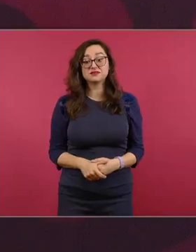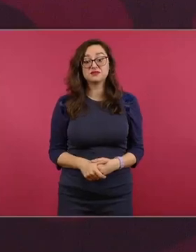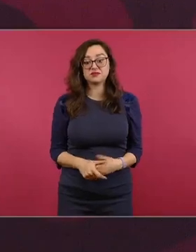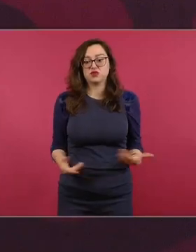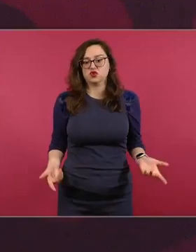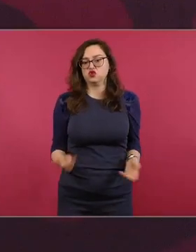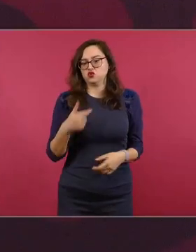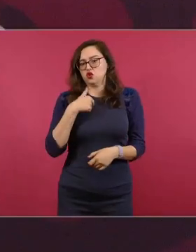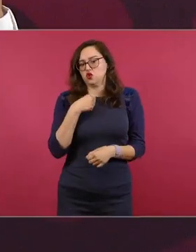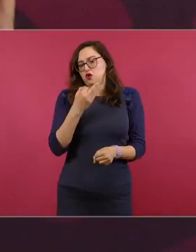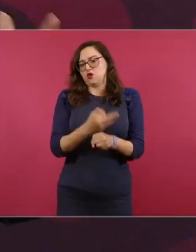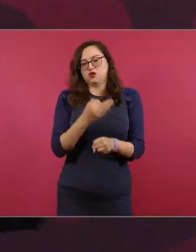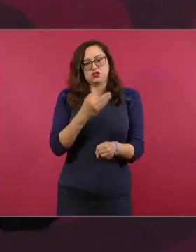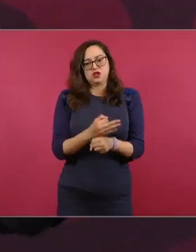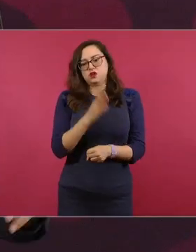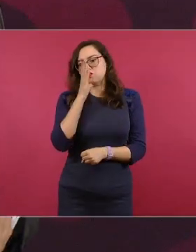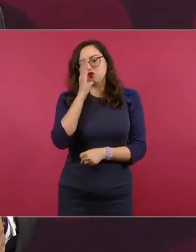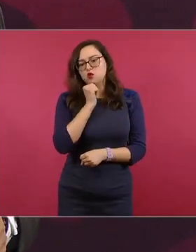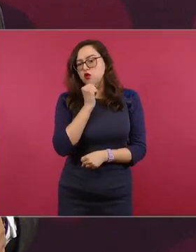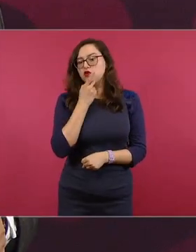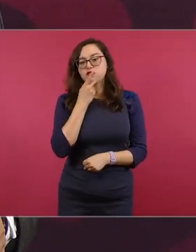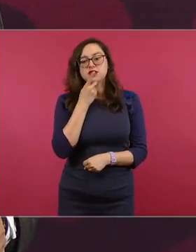no lo he dicho.